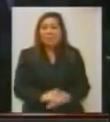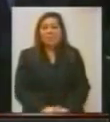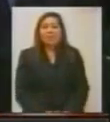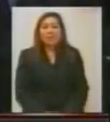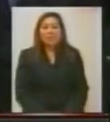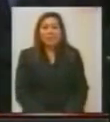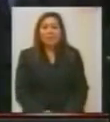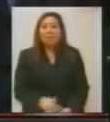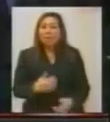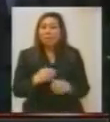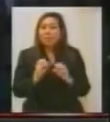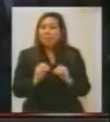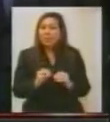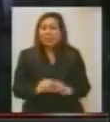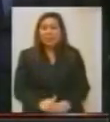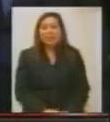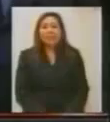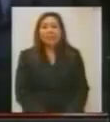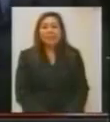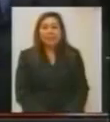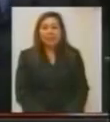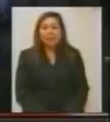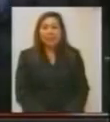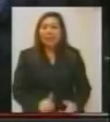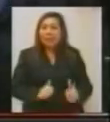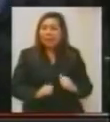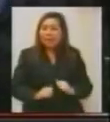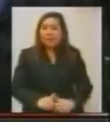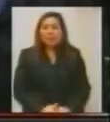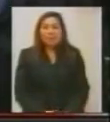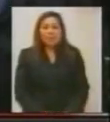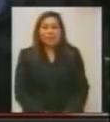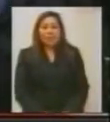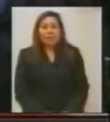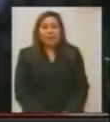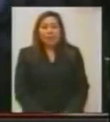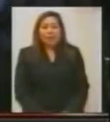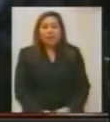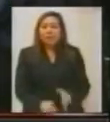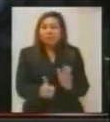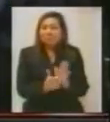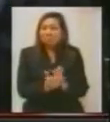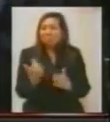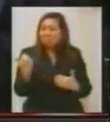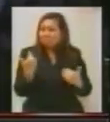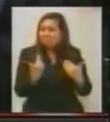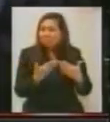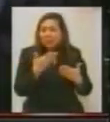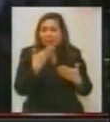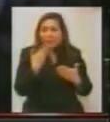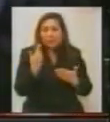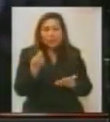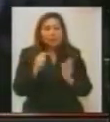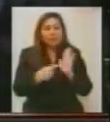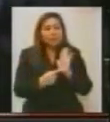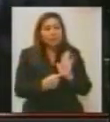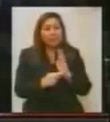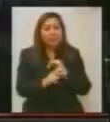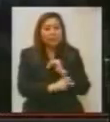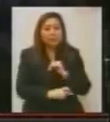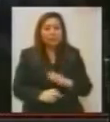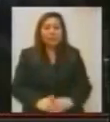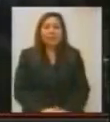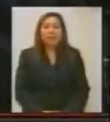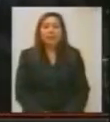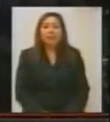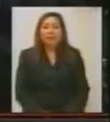para proponer en el Parlamento Nacional acciones en el terreno de una mejor legislación para contribuir a una mejor representación del país, porque entendemos